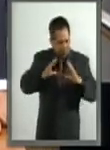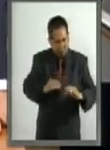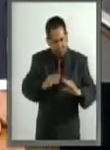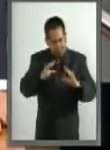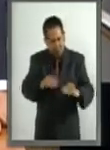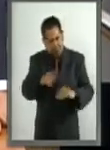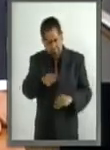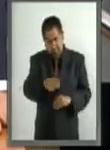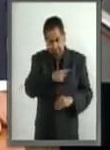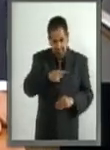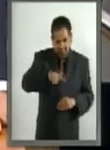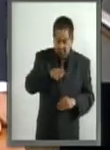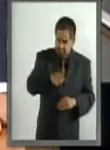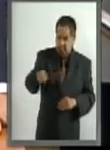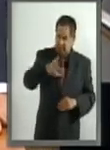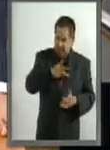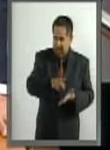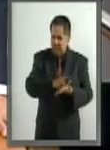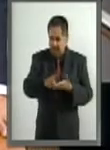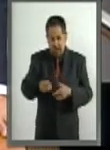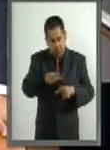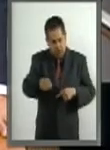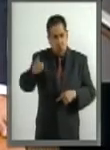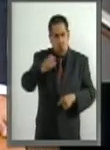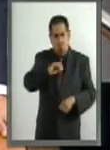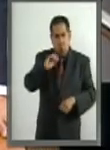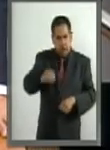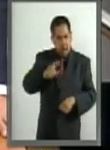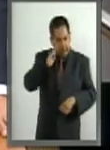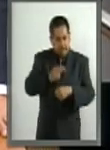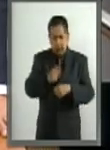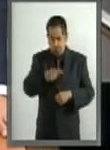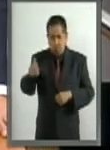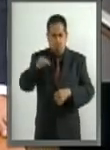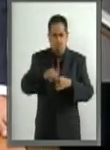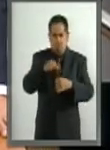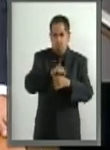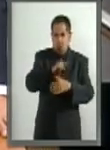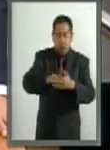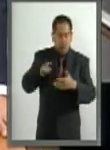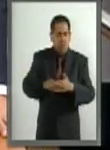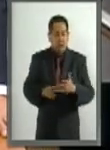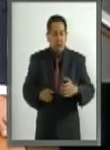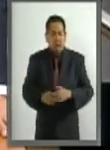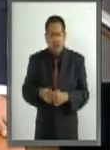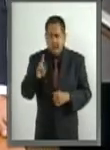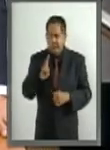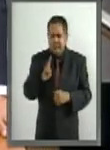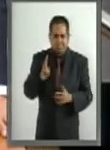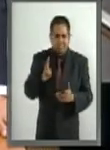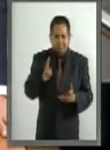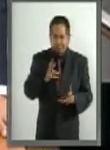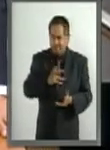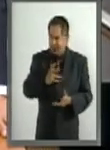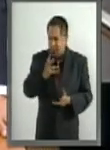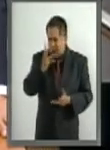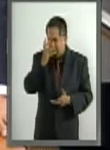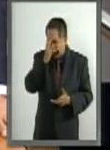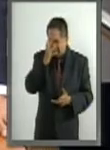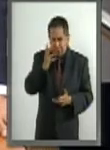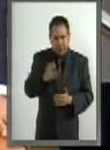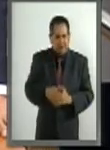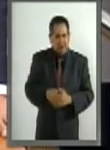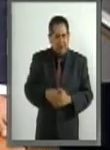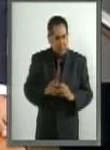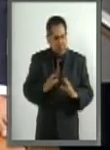hijos ese derecho y esa obligación de ir a votar, y cómo hoy se avergonzaba de